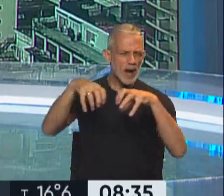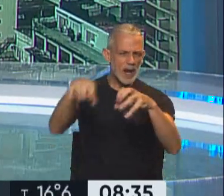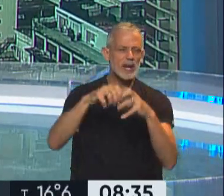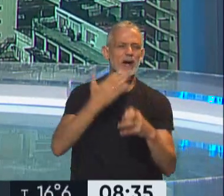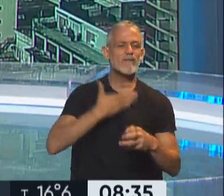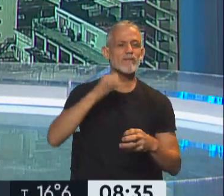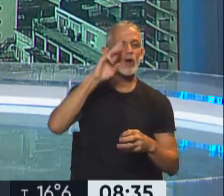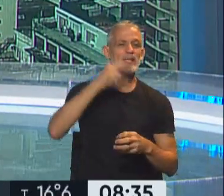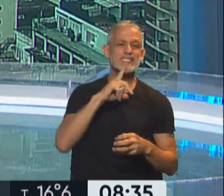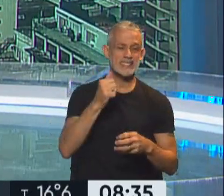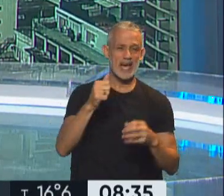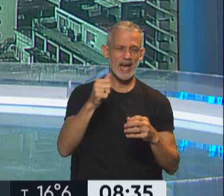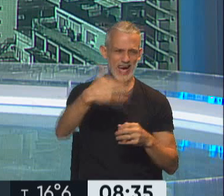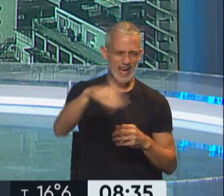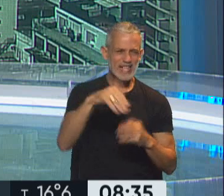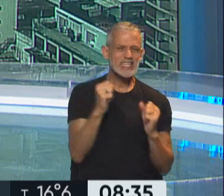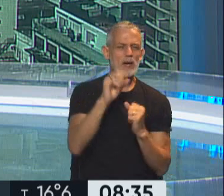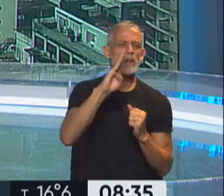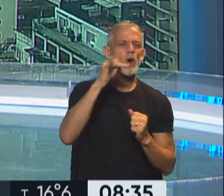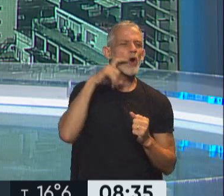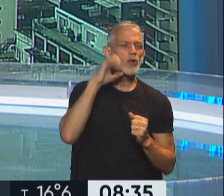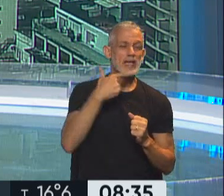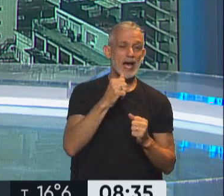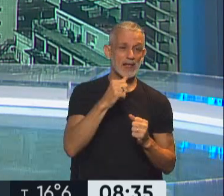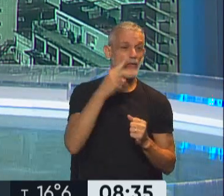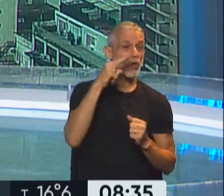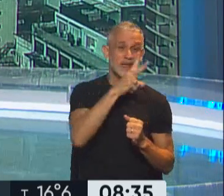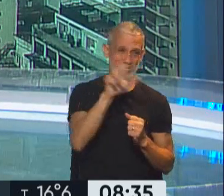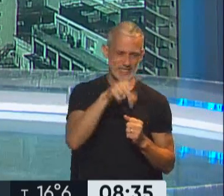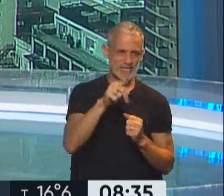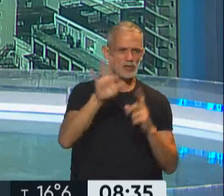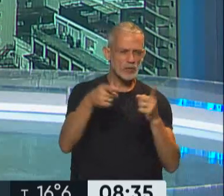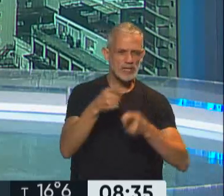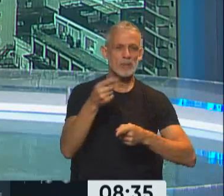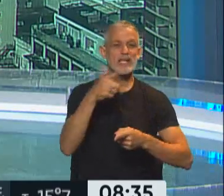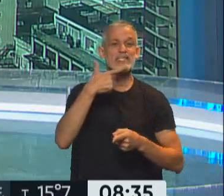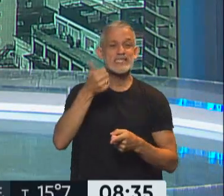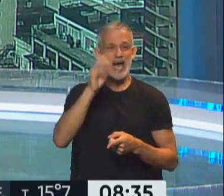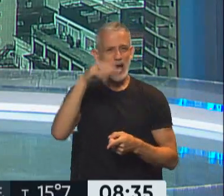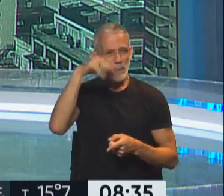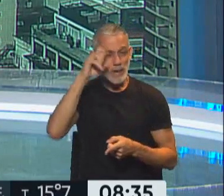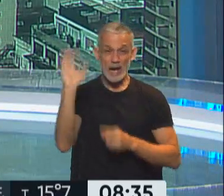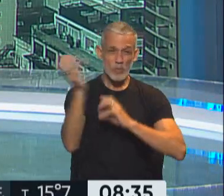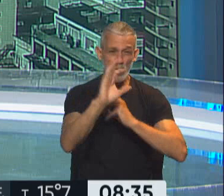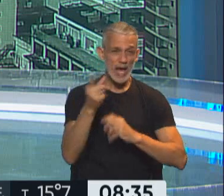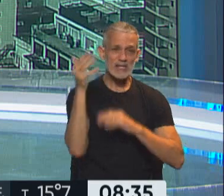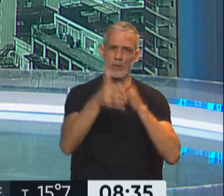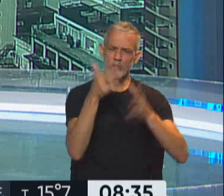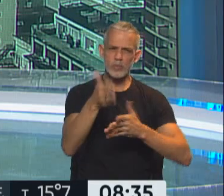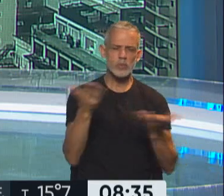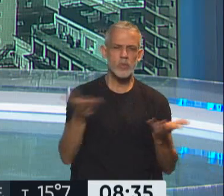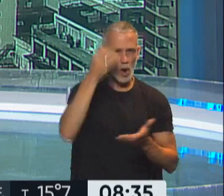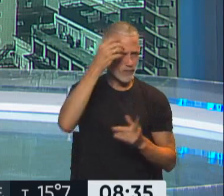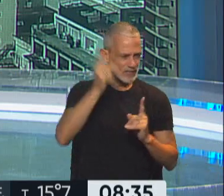floresta en la calle de bogotá al 3.300 también se encuentra en el lugar personal del same según se informó de manera extraoficial